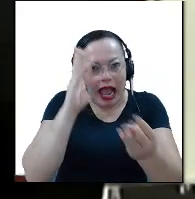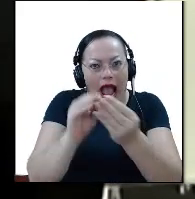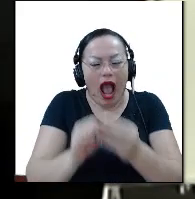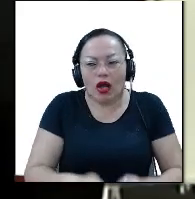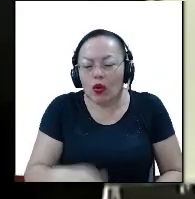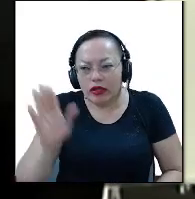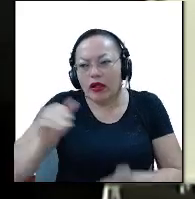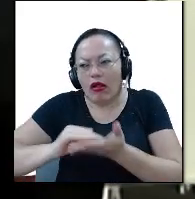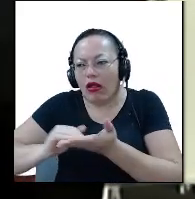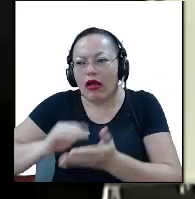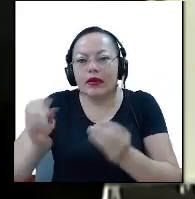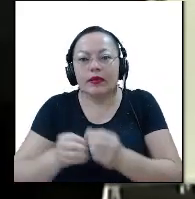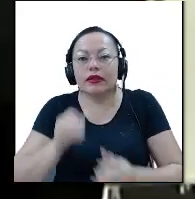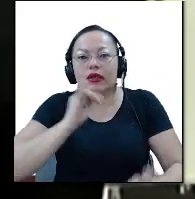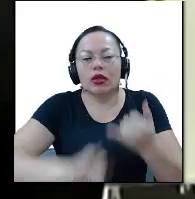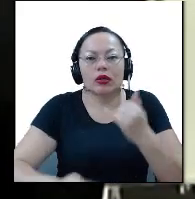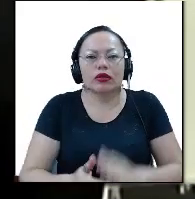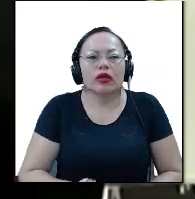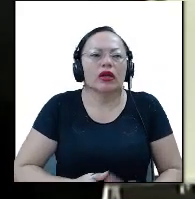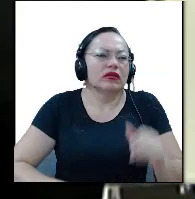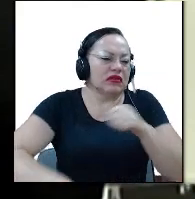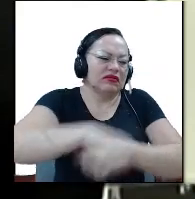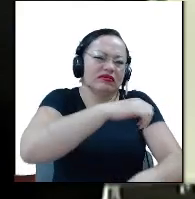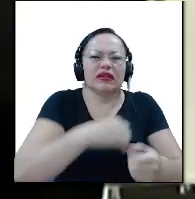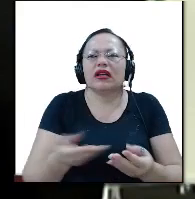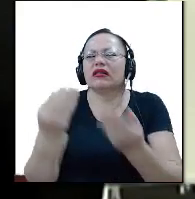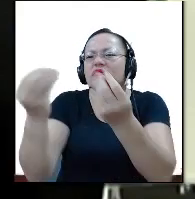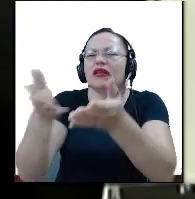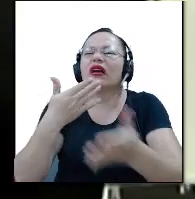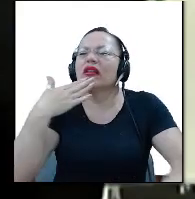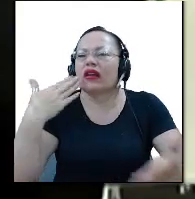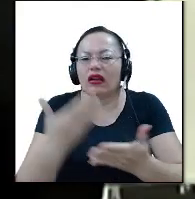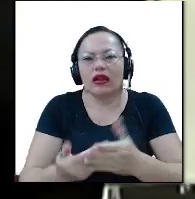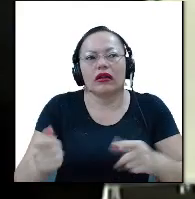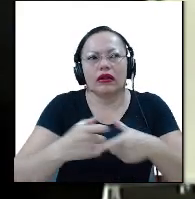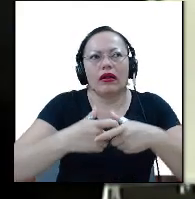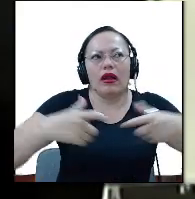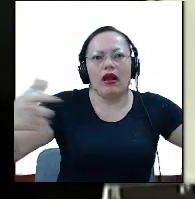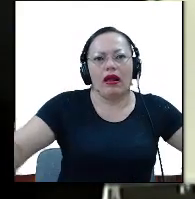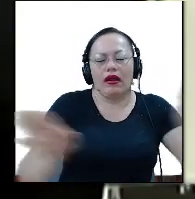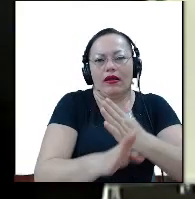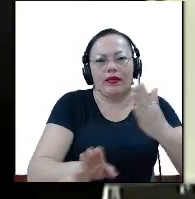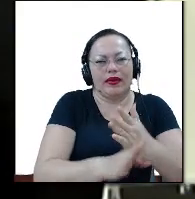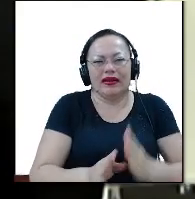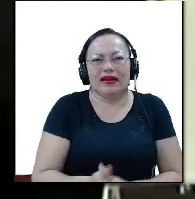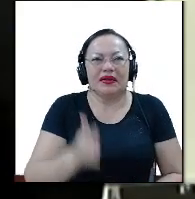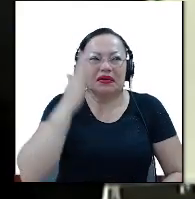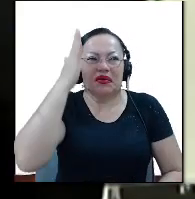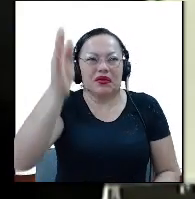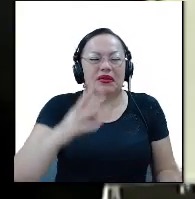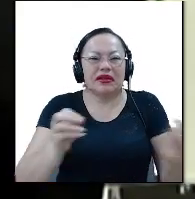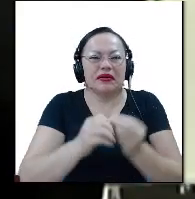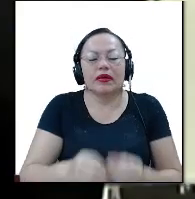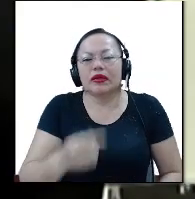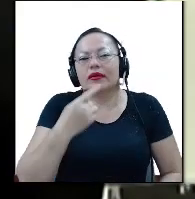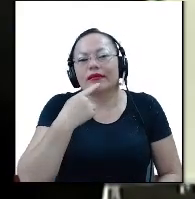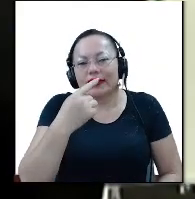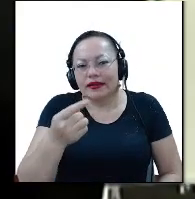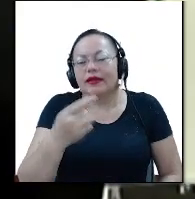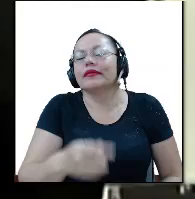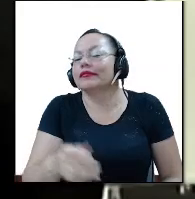O, en últimas, devuelva ese local, para que así no se acrecienten problemas para más adelante, porque vuelvo y le